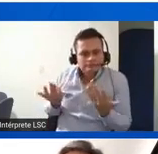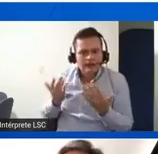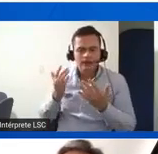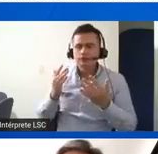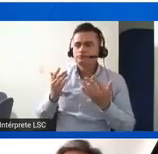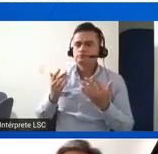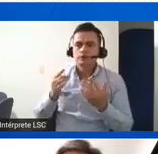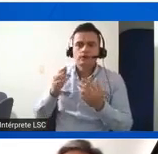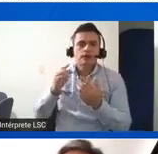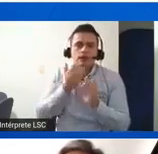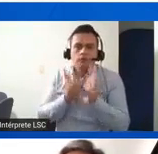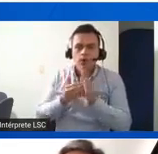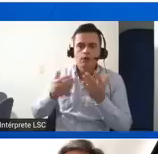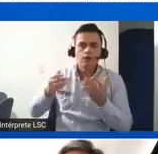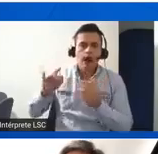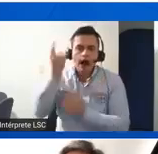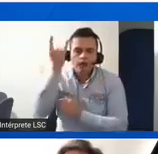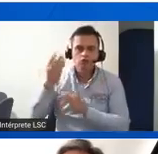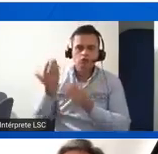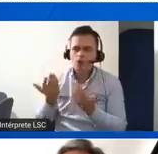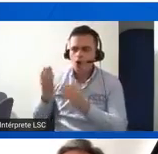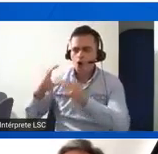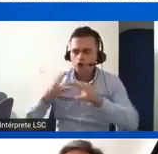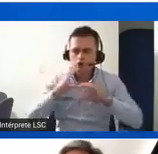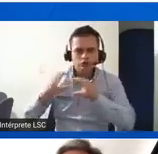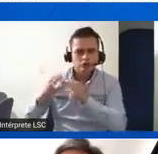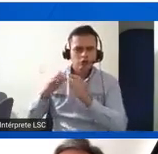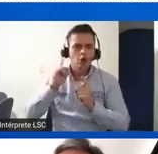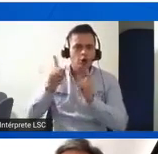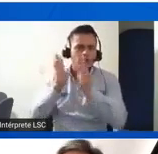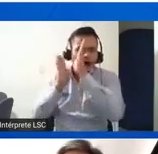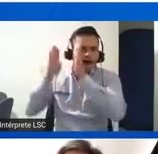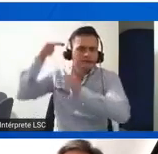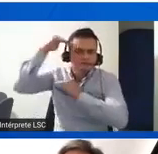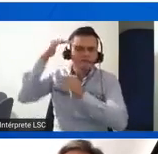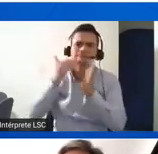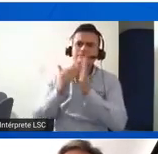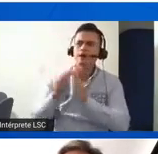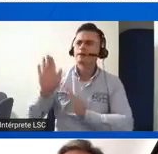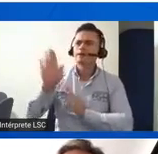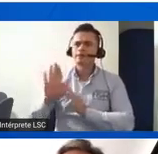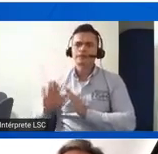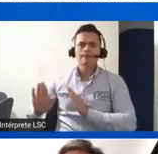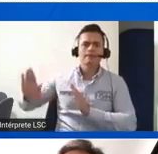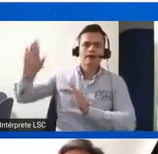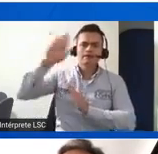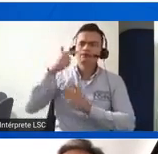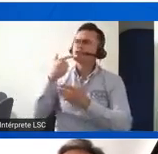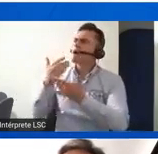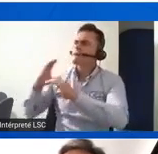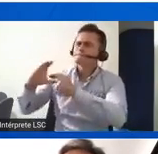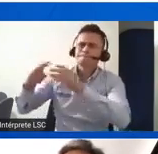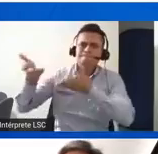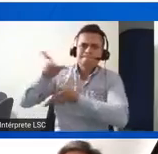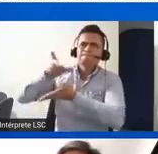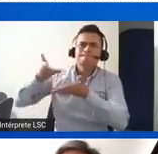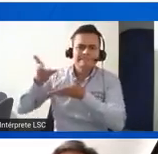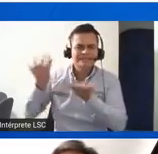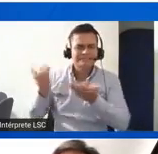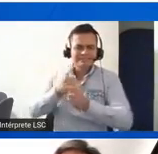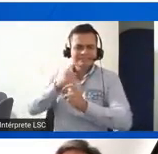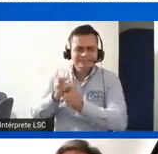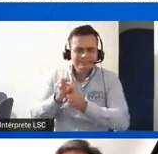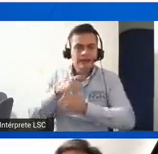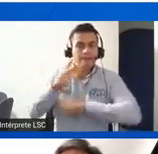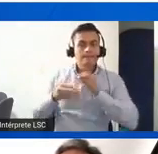tenían algunas limitaciones auditivas en otros departamentos y que también estaban teniendo problemas